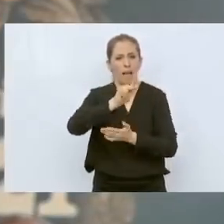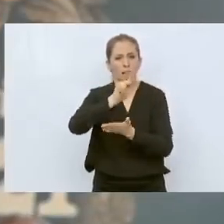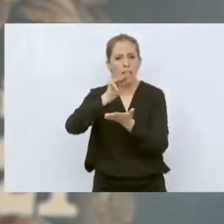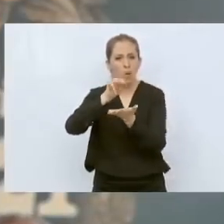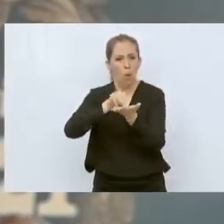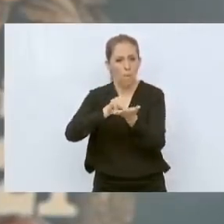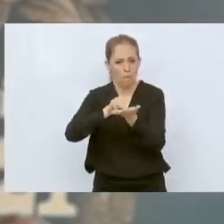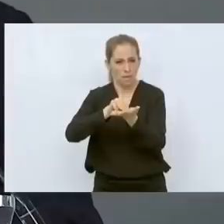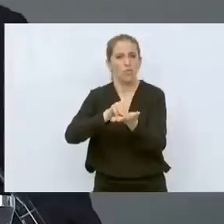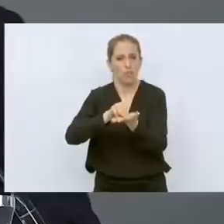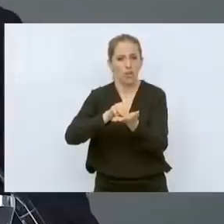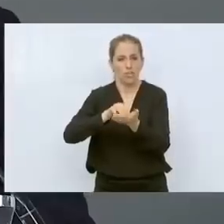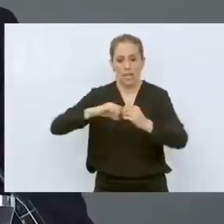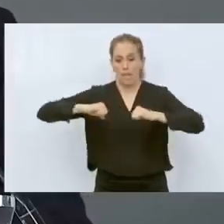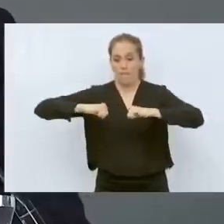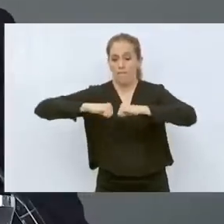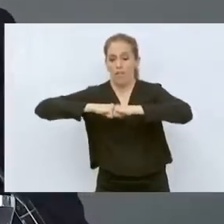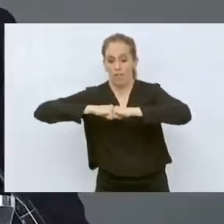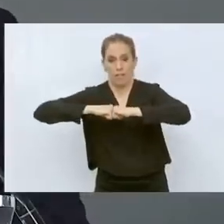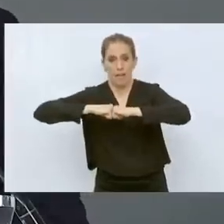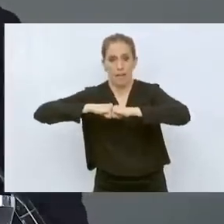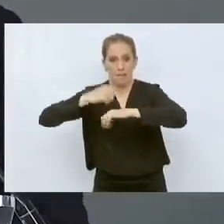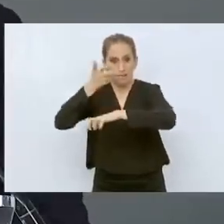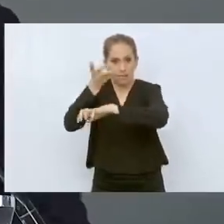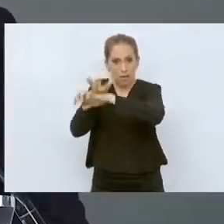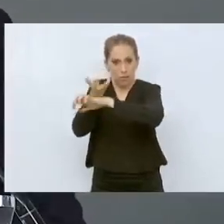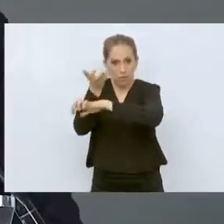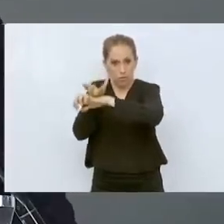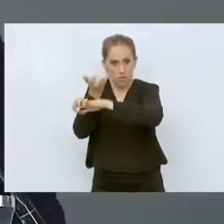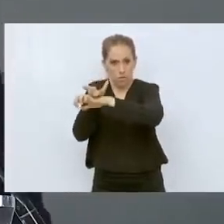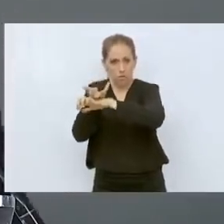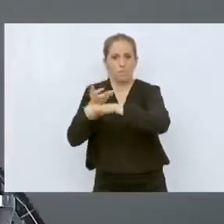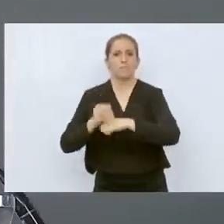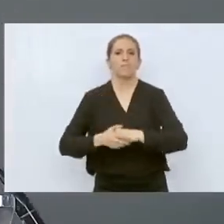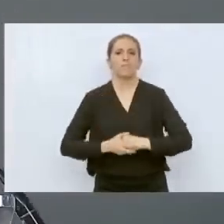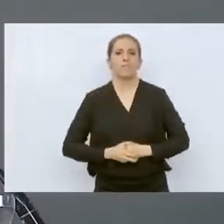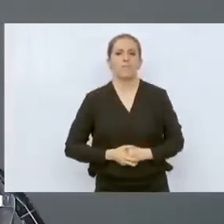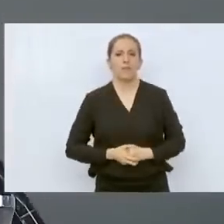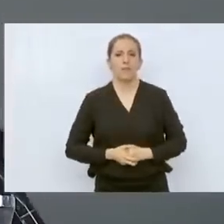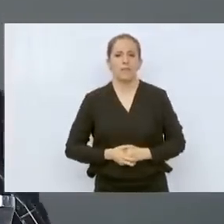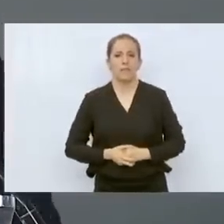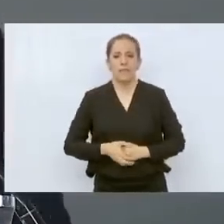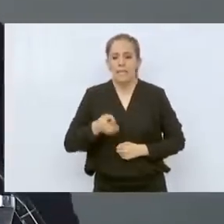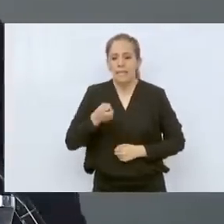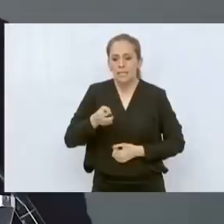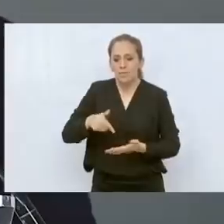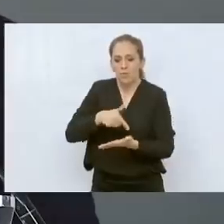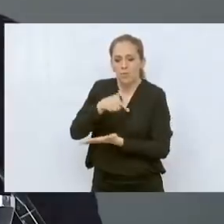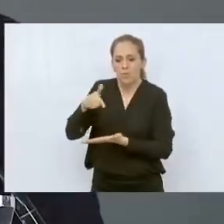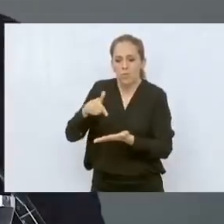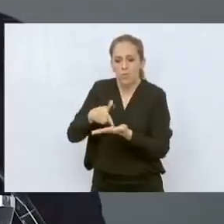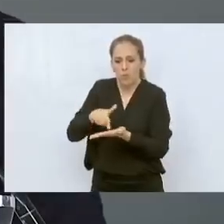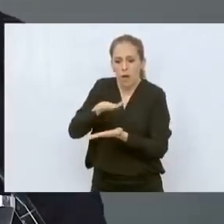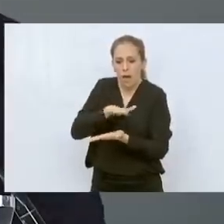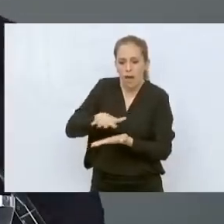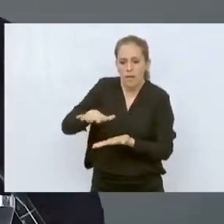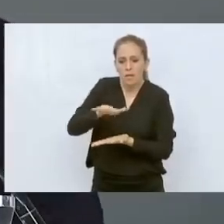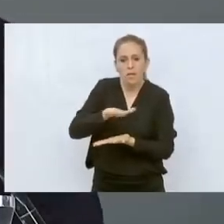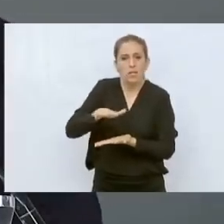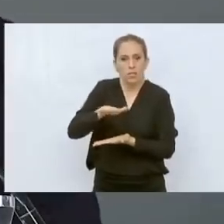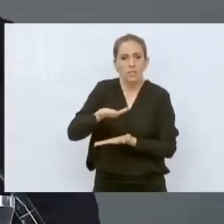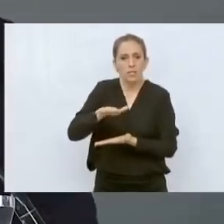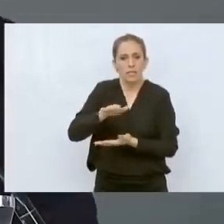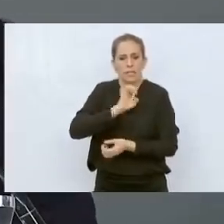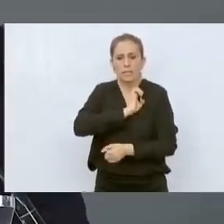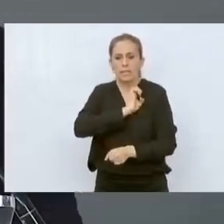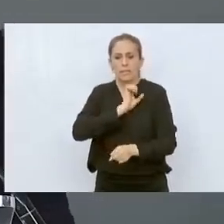frontera con Estados Unidos, se creara una zona especial, una zona